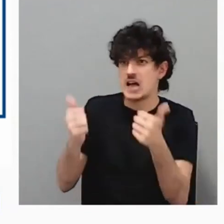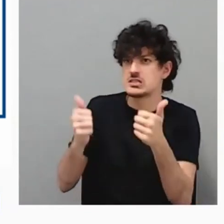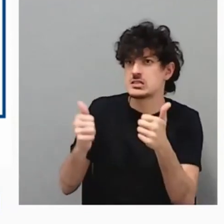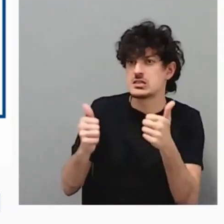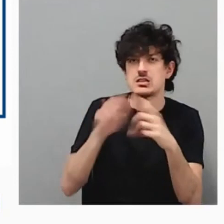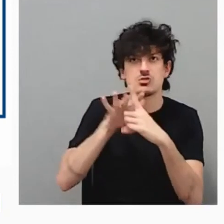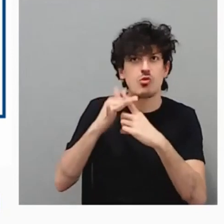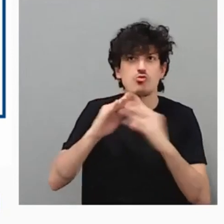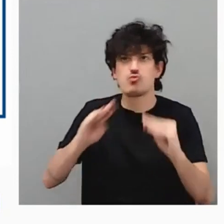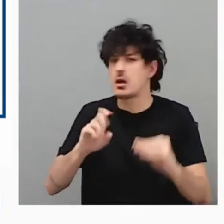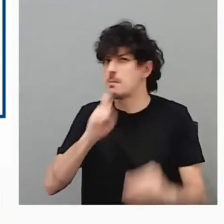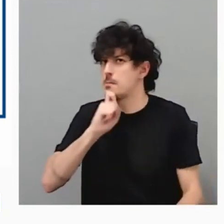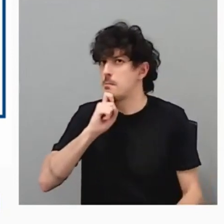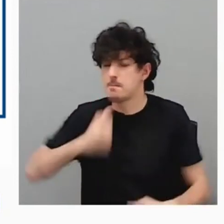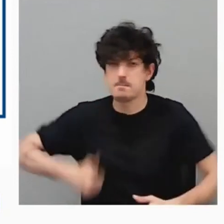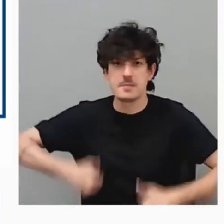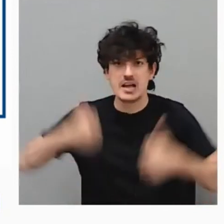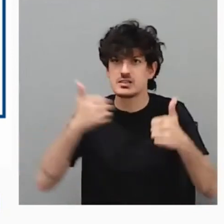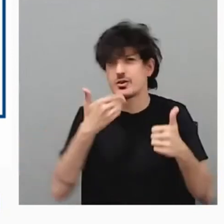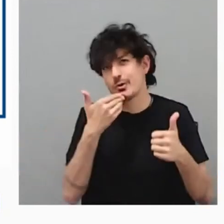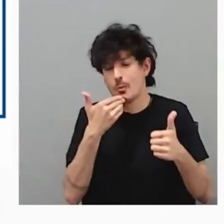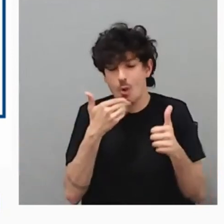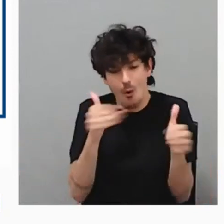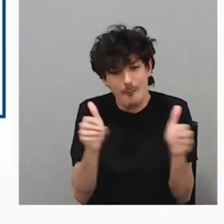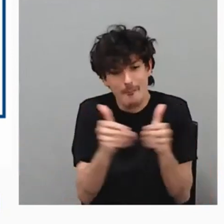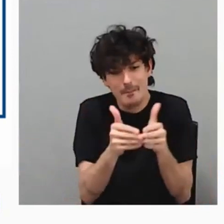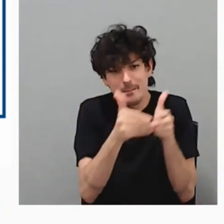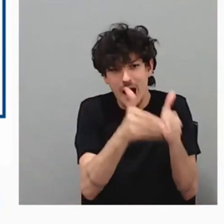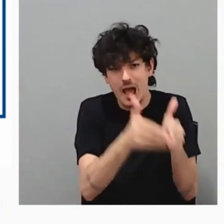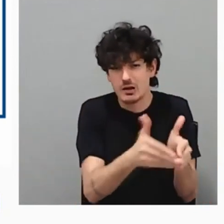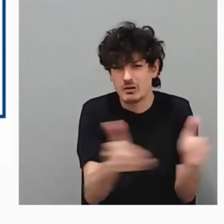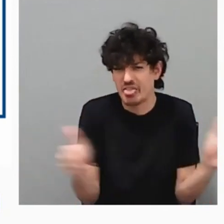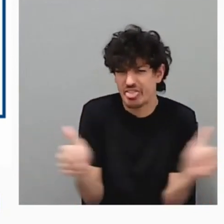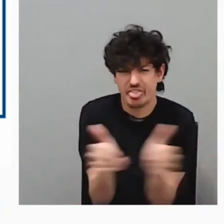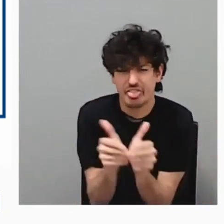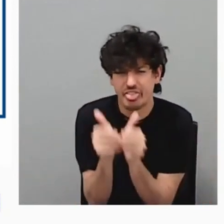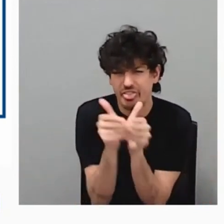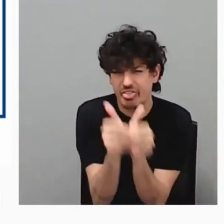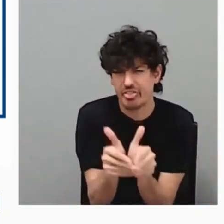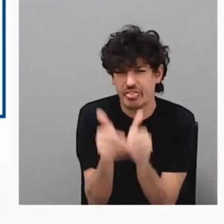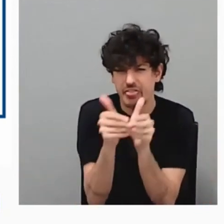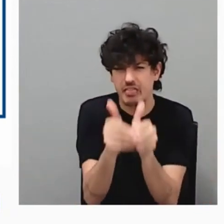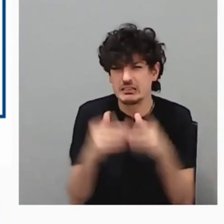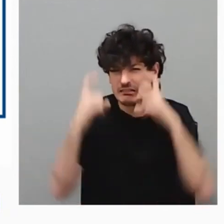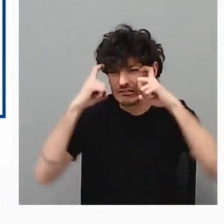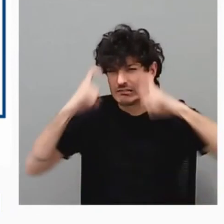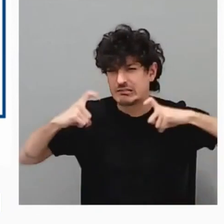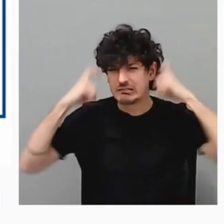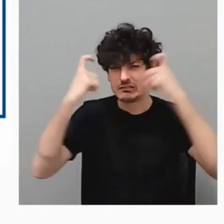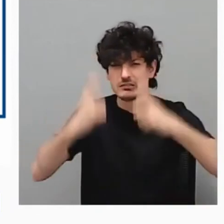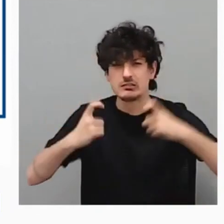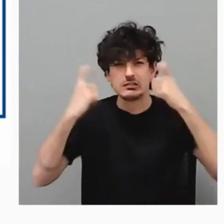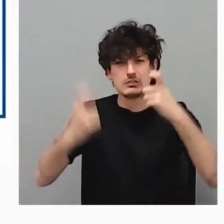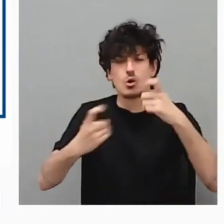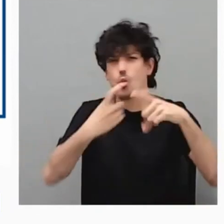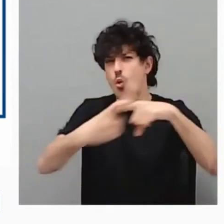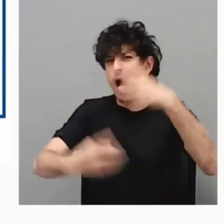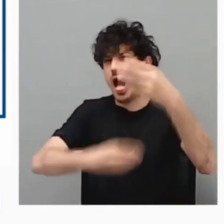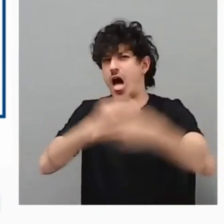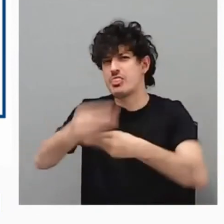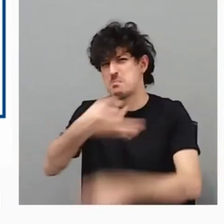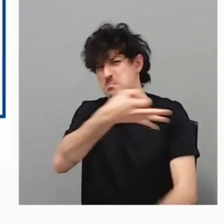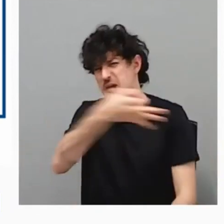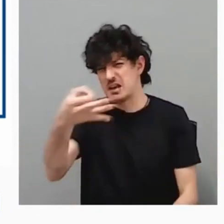que tienen barcos más pequeños y que además están haciendo las cosas muy bien. Ahí tengo algunas fotos de esos innovadores. Creo que en la